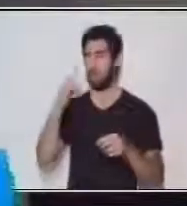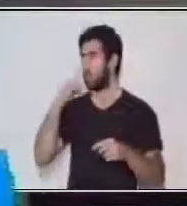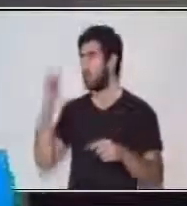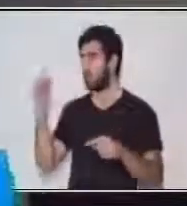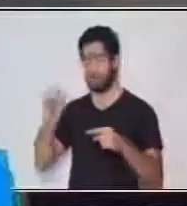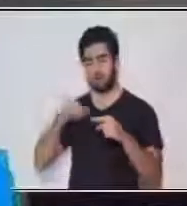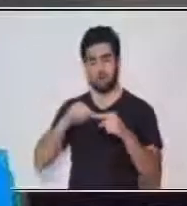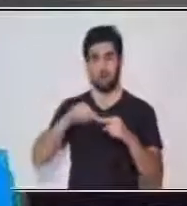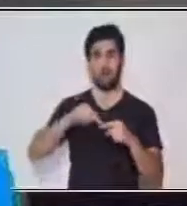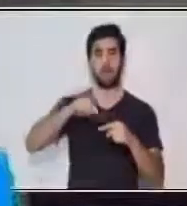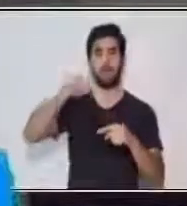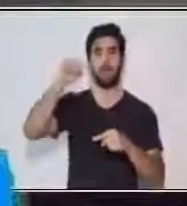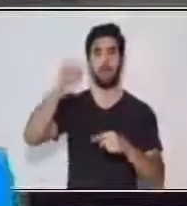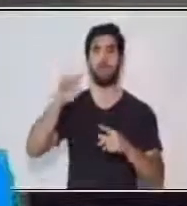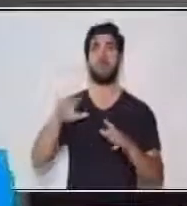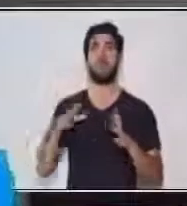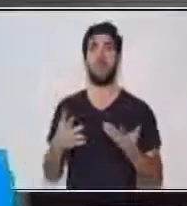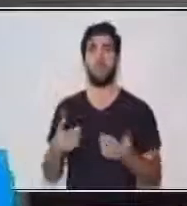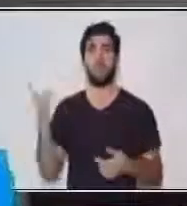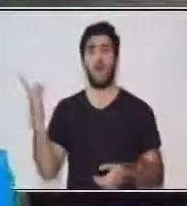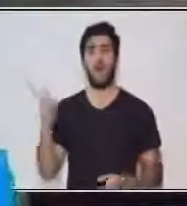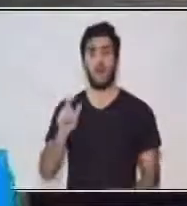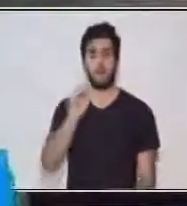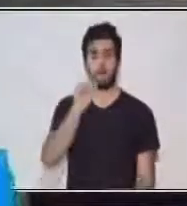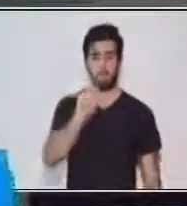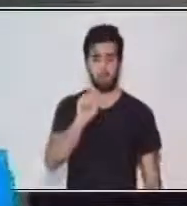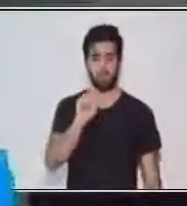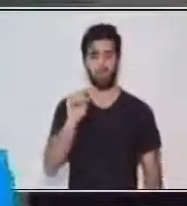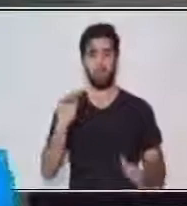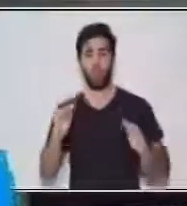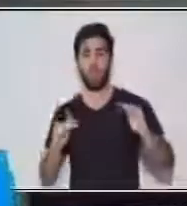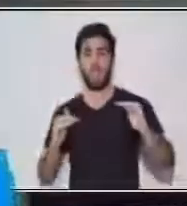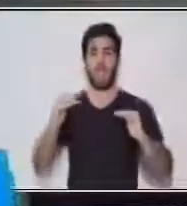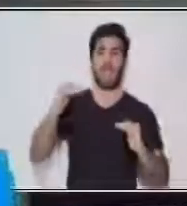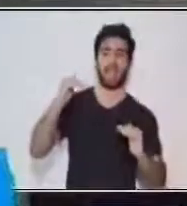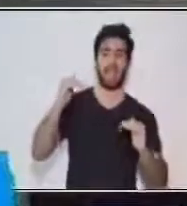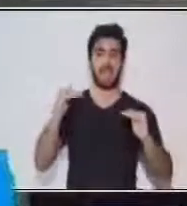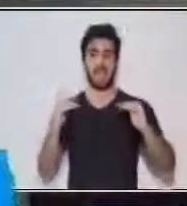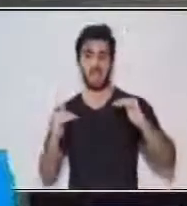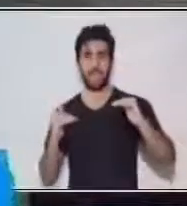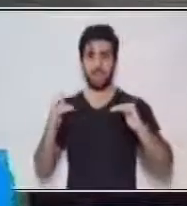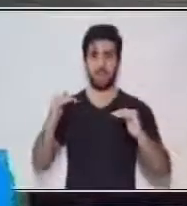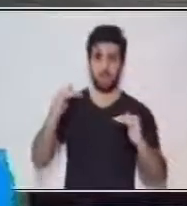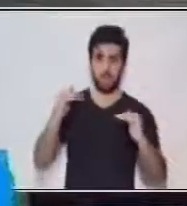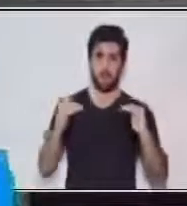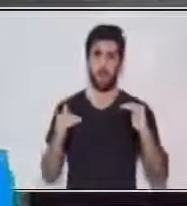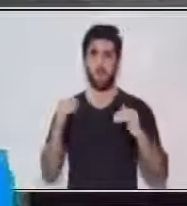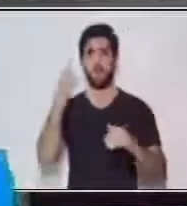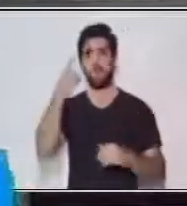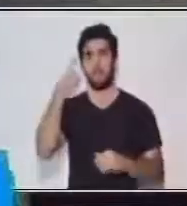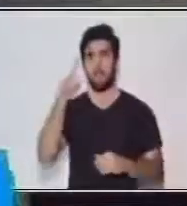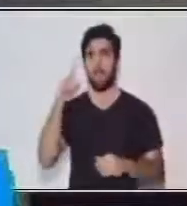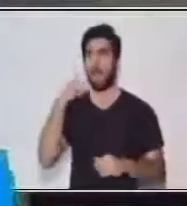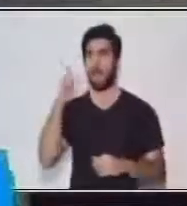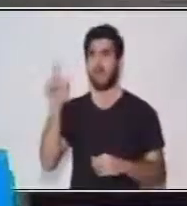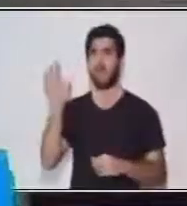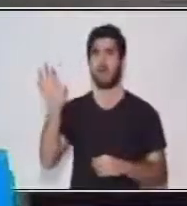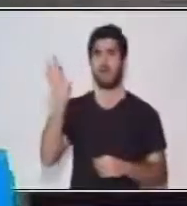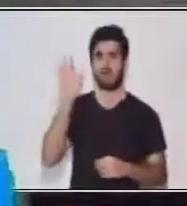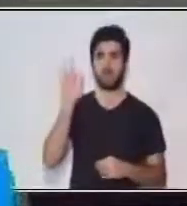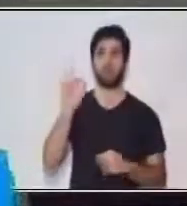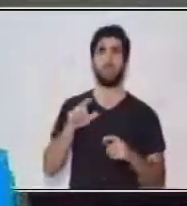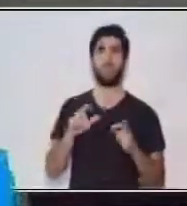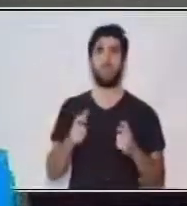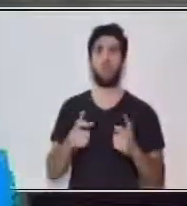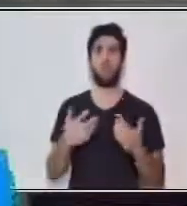como nuestro punto de equilibrio y lo vamos a identificar con las letras P y E. Vamos